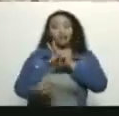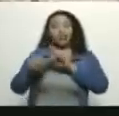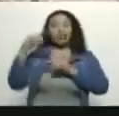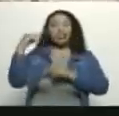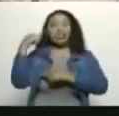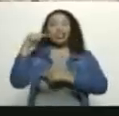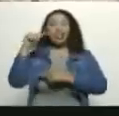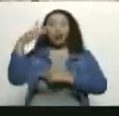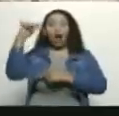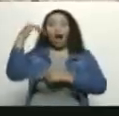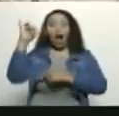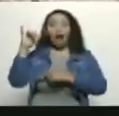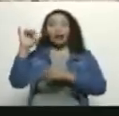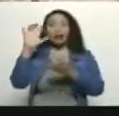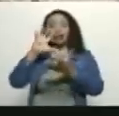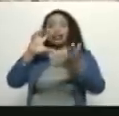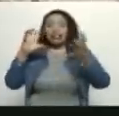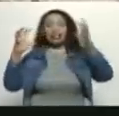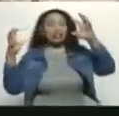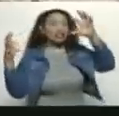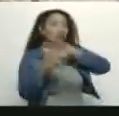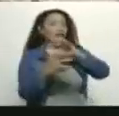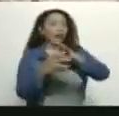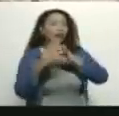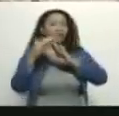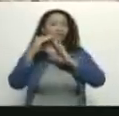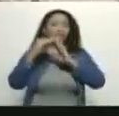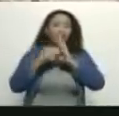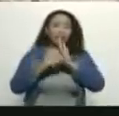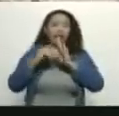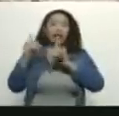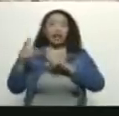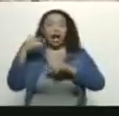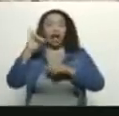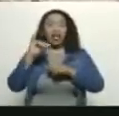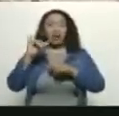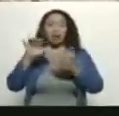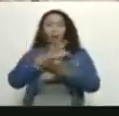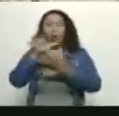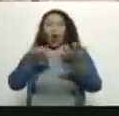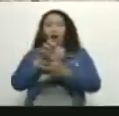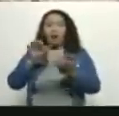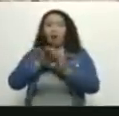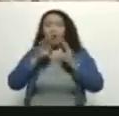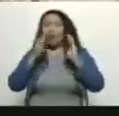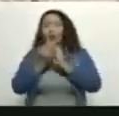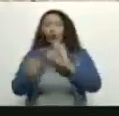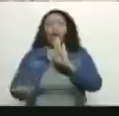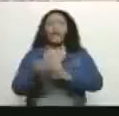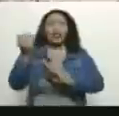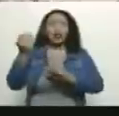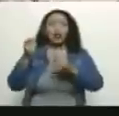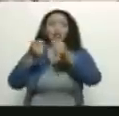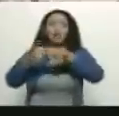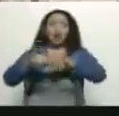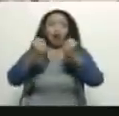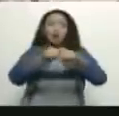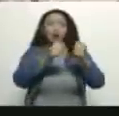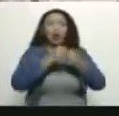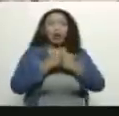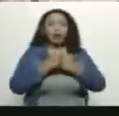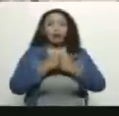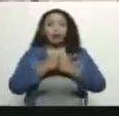negativos y devastadores del cambio climático, que escala agresivamente en el mundo, y quienes habitamos el espacio iberoamericano